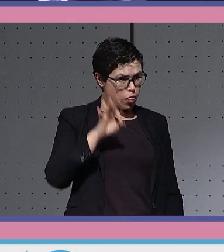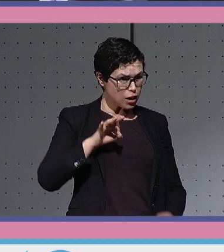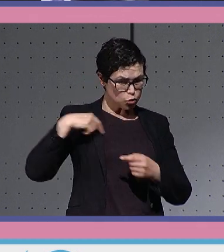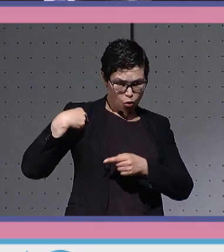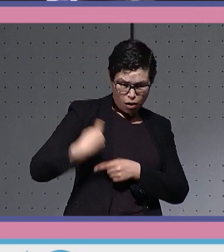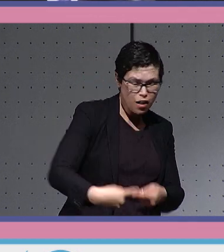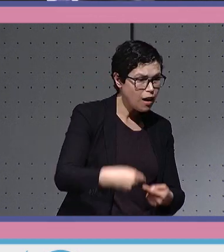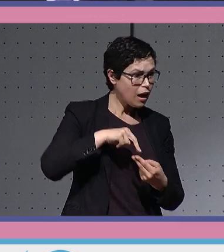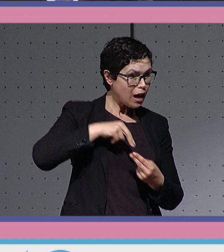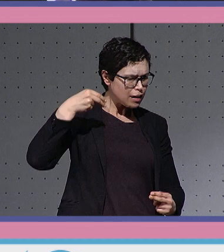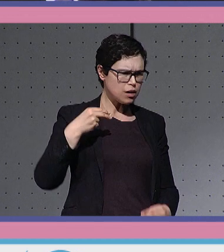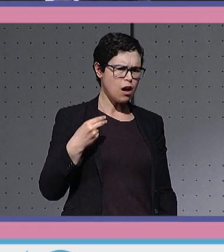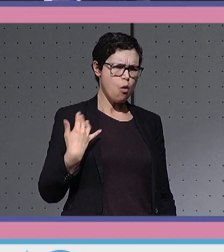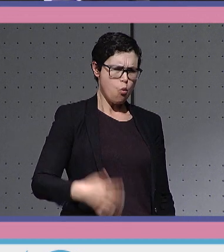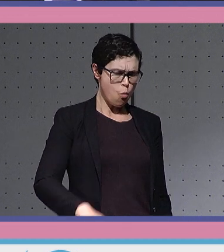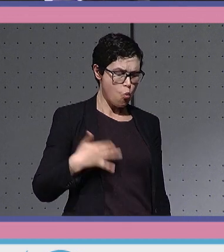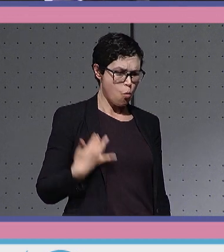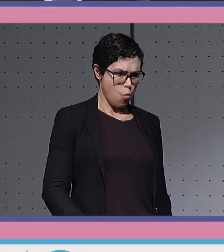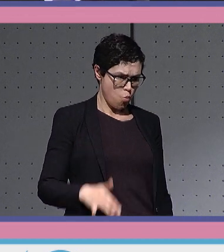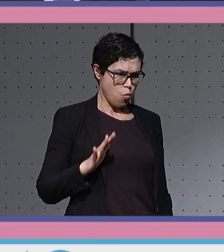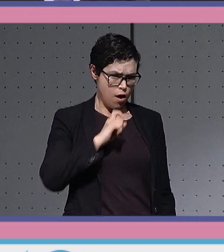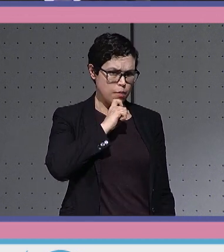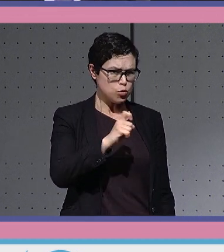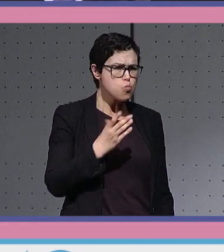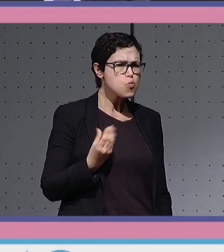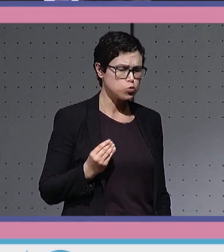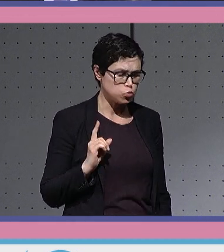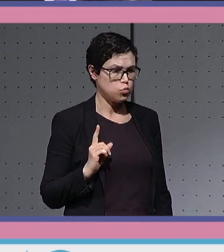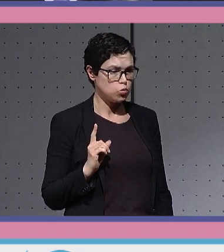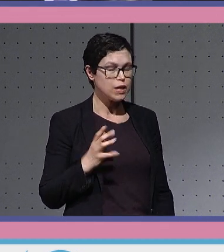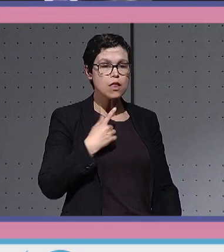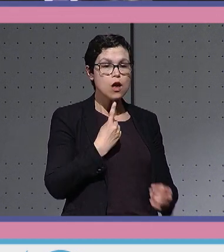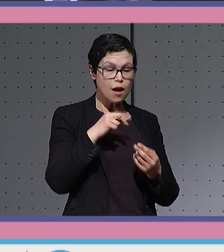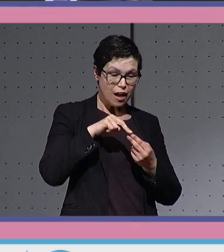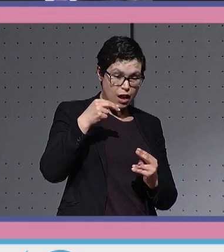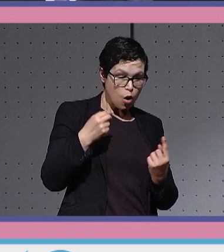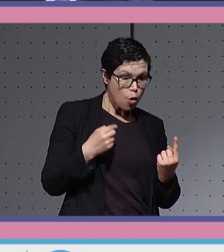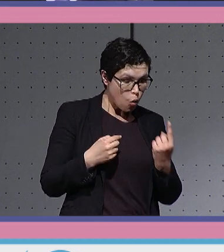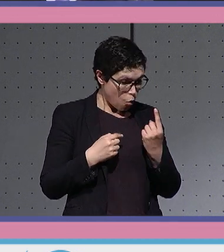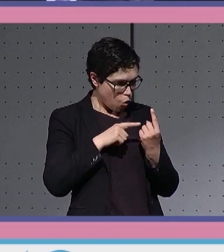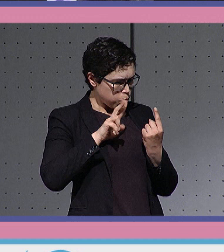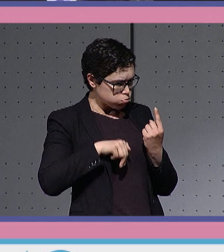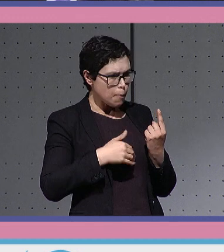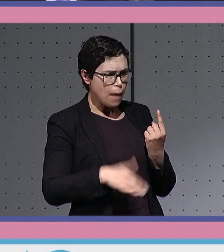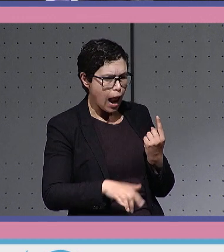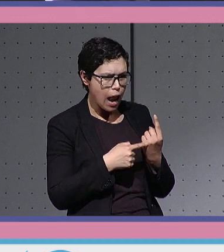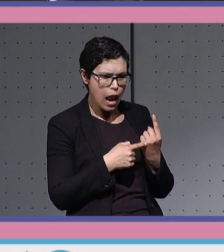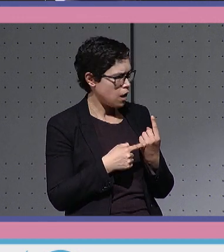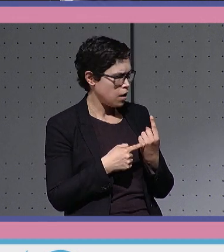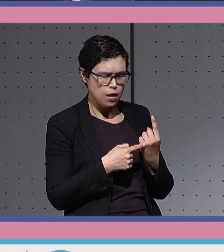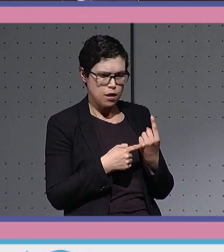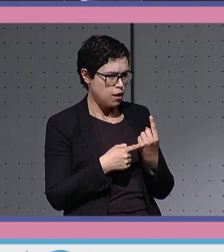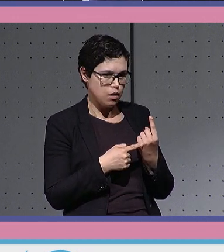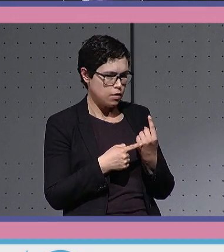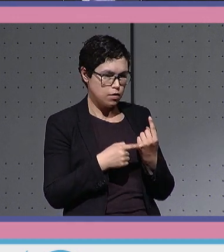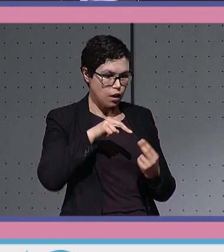sea muchos genes. Que sea muchos genes, ya os lo adelanto, no significa que un gen esté mal, que un gen tenga alguna alteración o algún